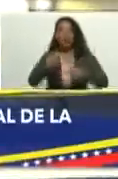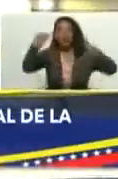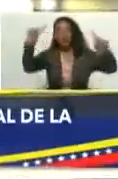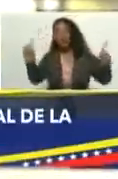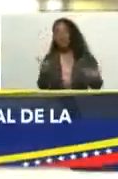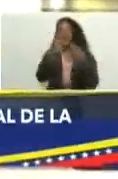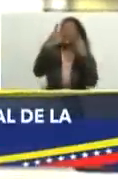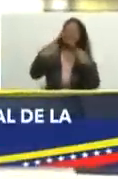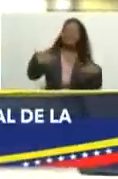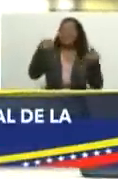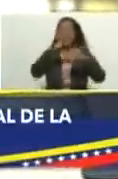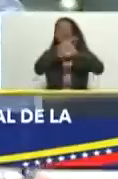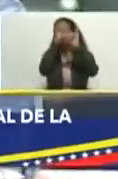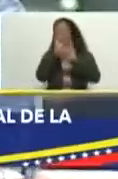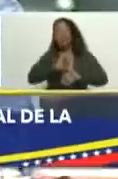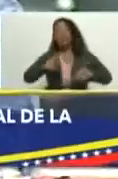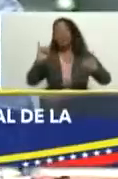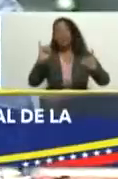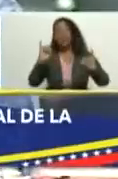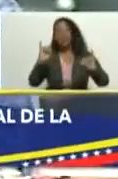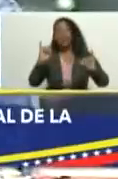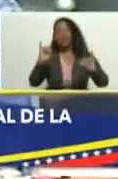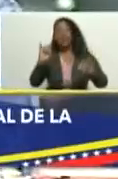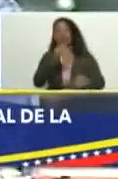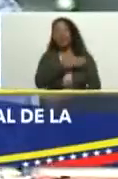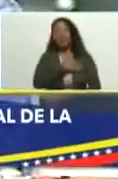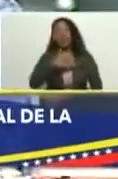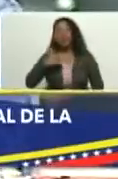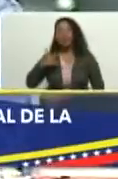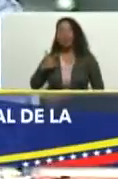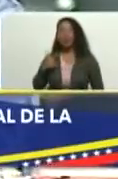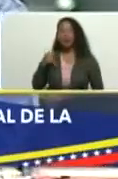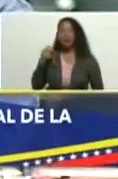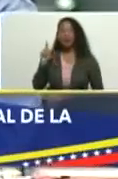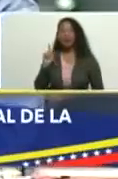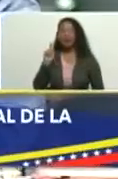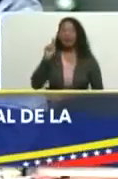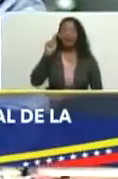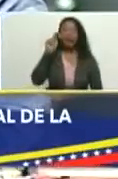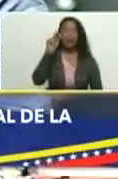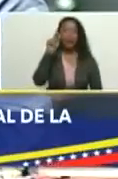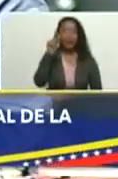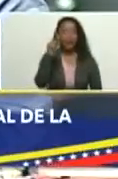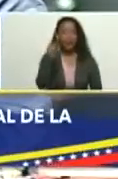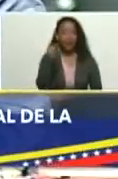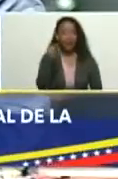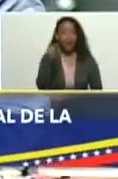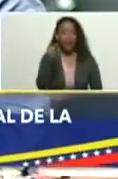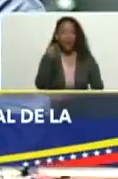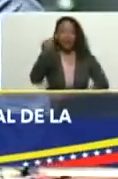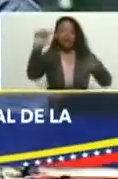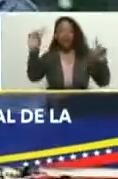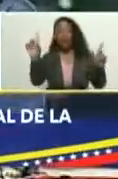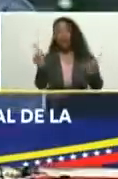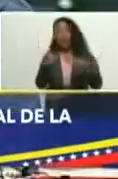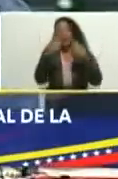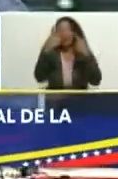Cumpleaños feliz, te deseamos a ti.